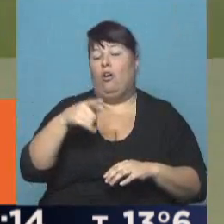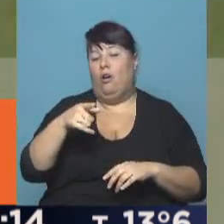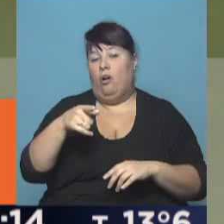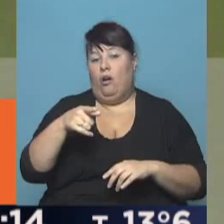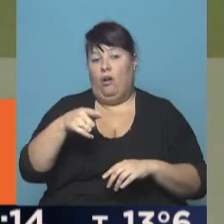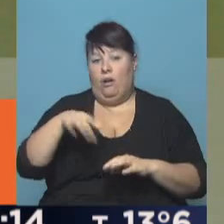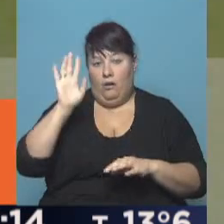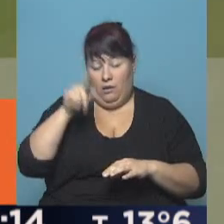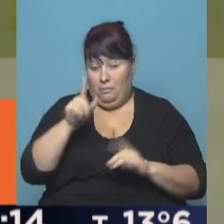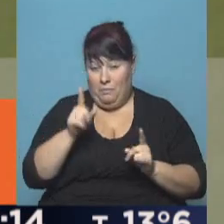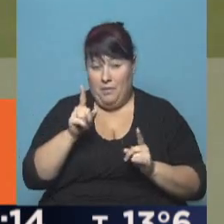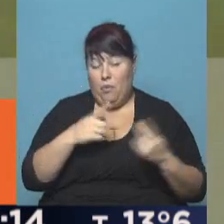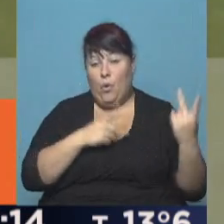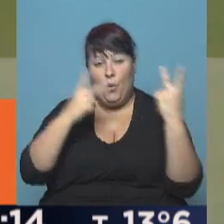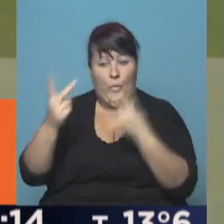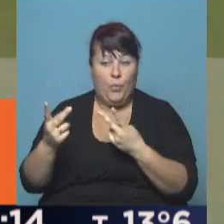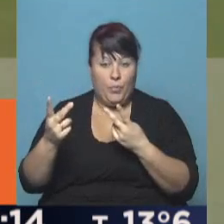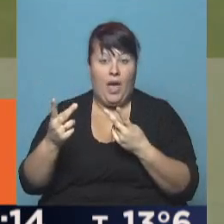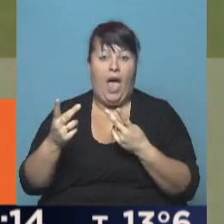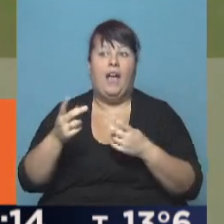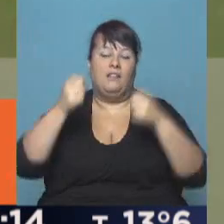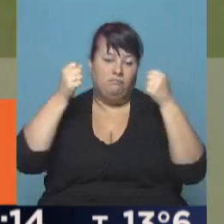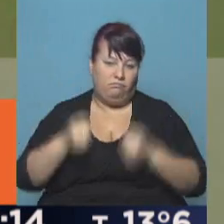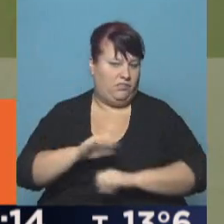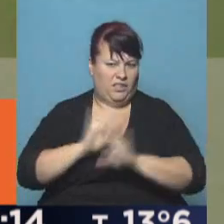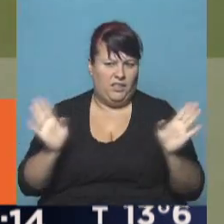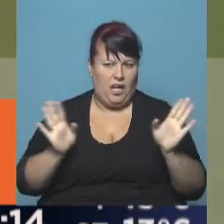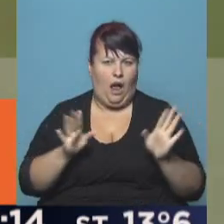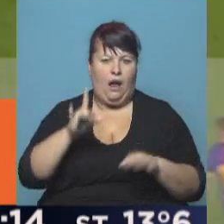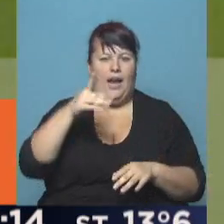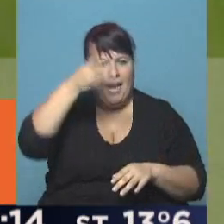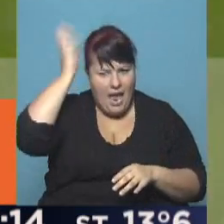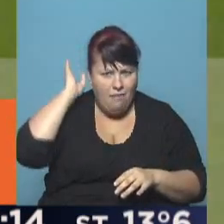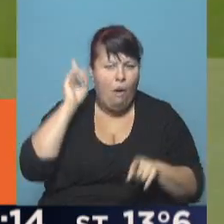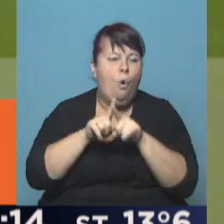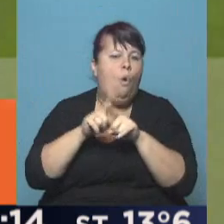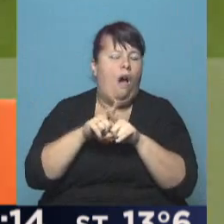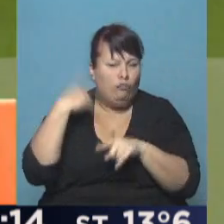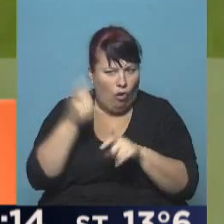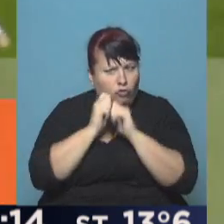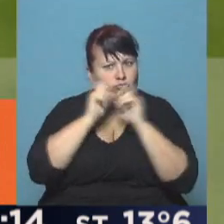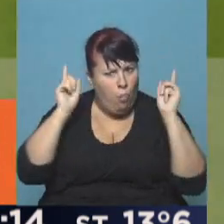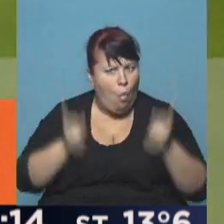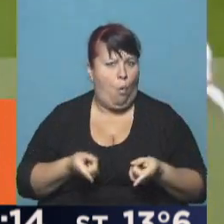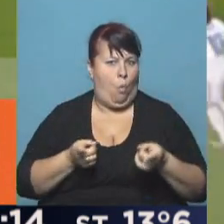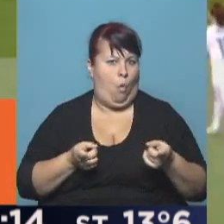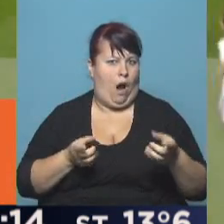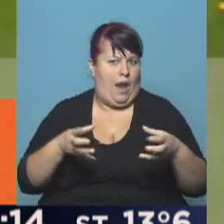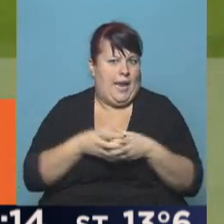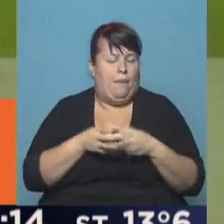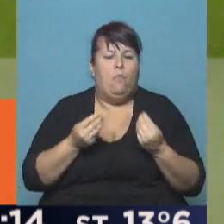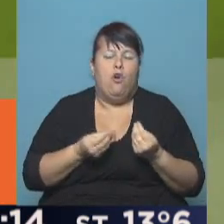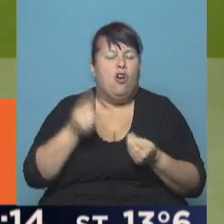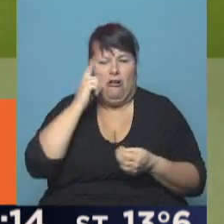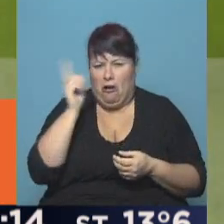fundamentalmente en ese viaje está la decisión tomada de Neymar, que de alguna manera termina sorprendiendo a todos porque